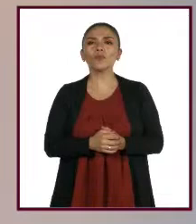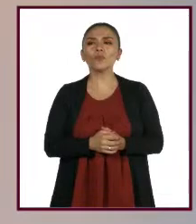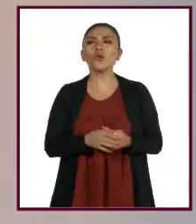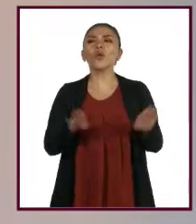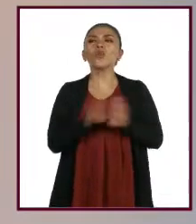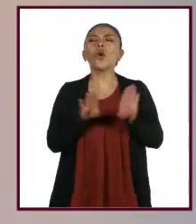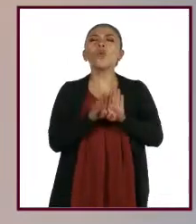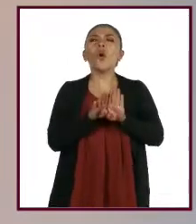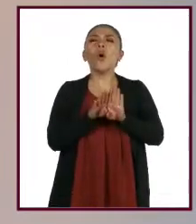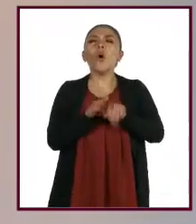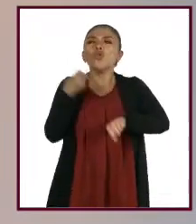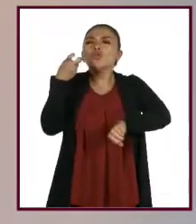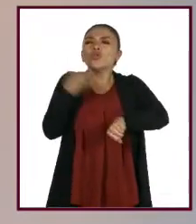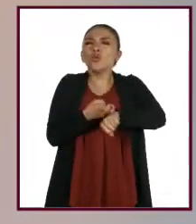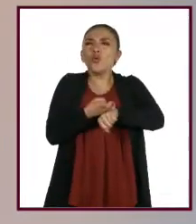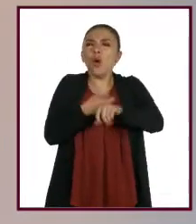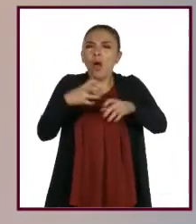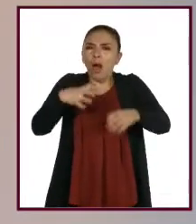plastas, por así decirlo,